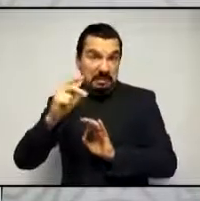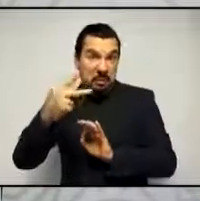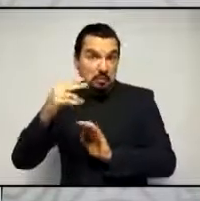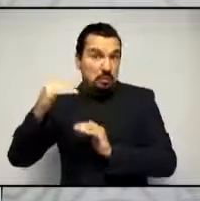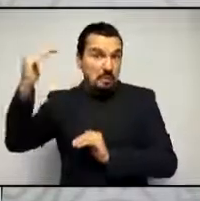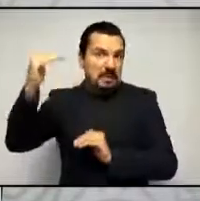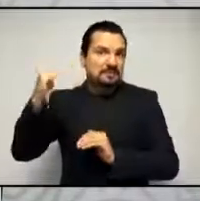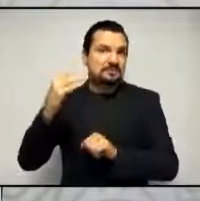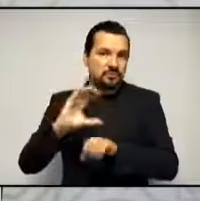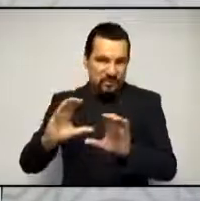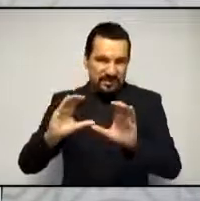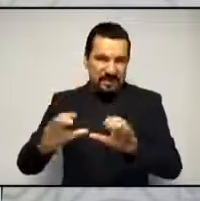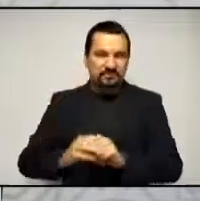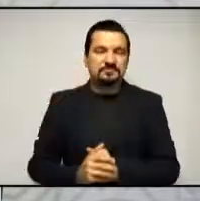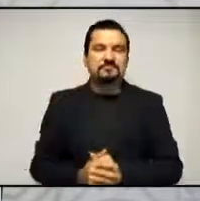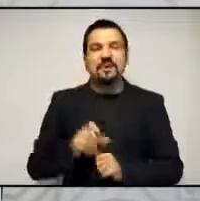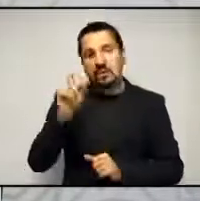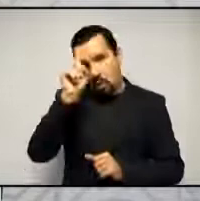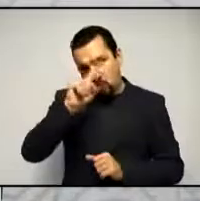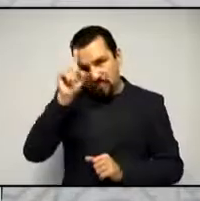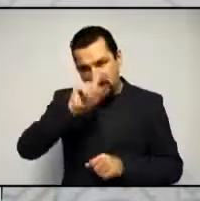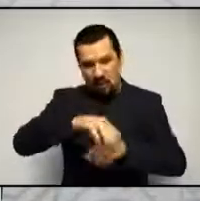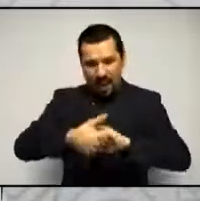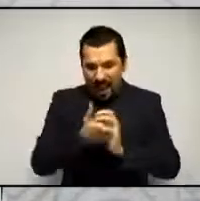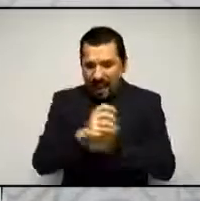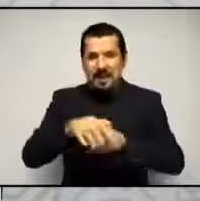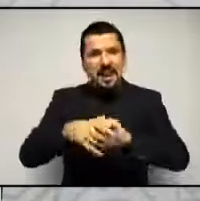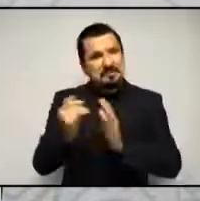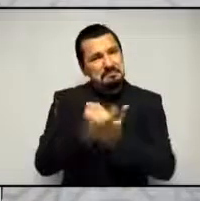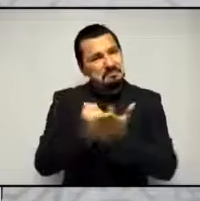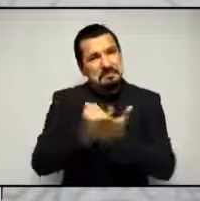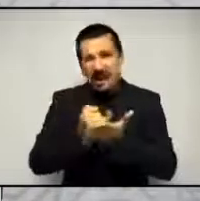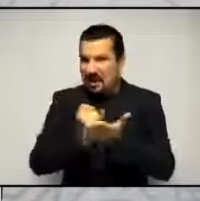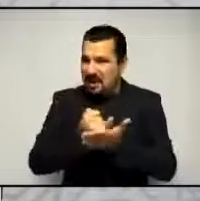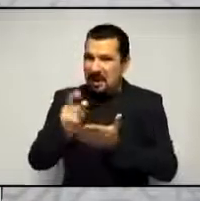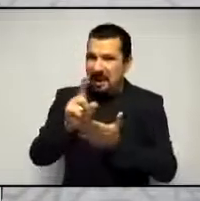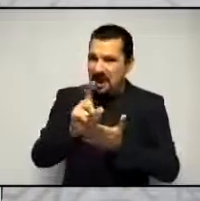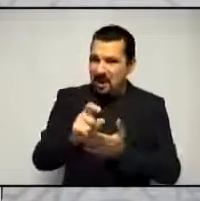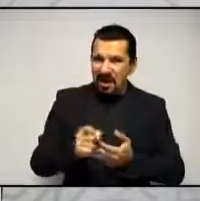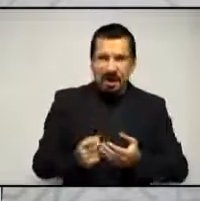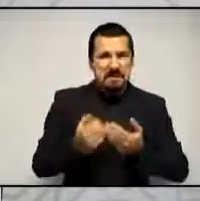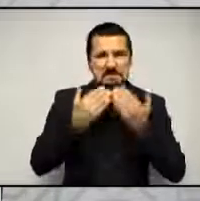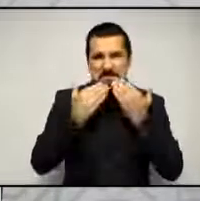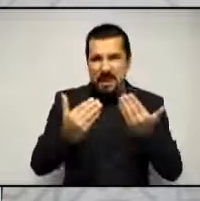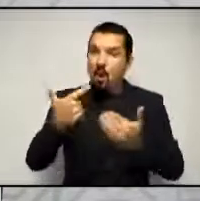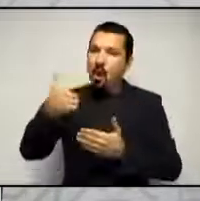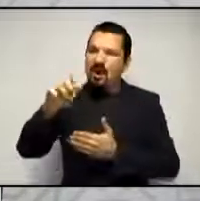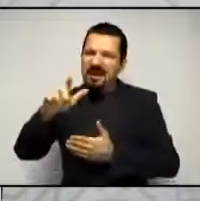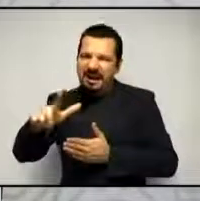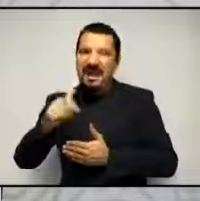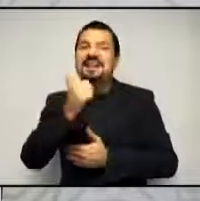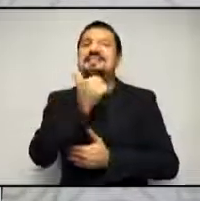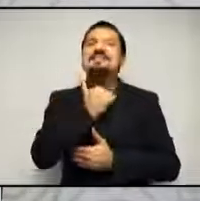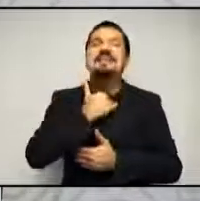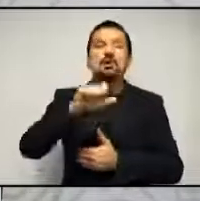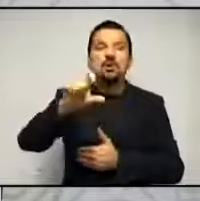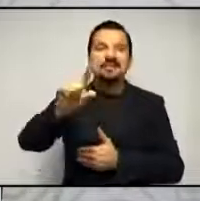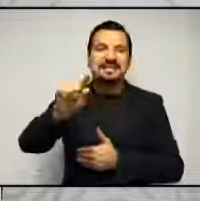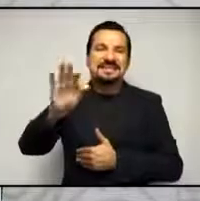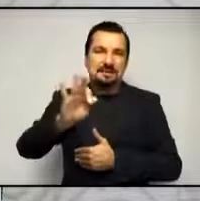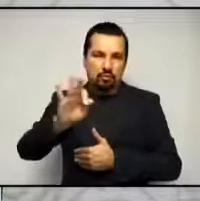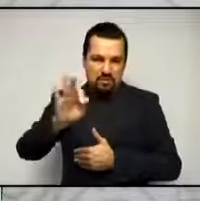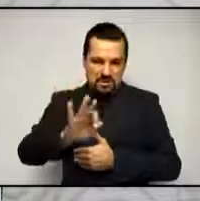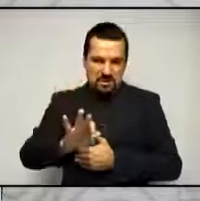te recomiendo mantener un constante lavado de manos con jabón o con gel al 70 por ciento de